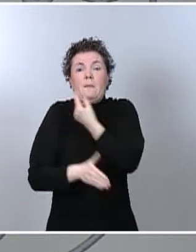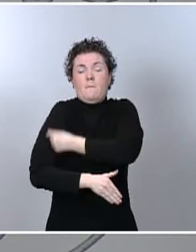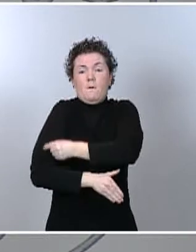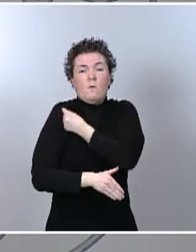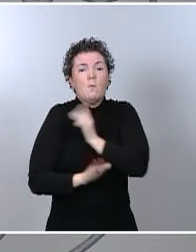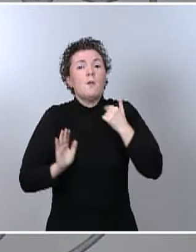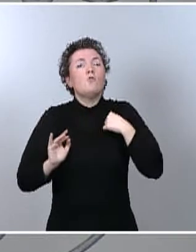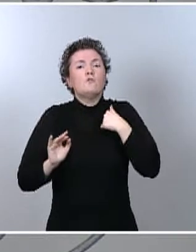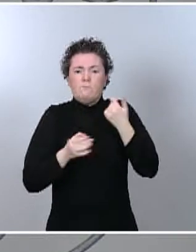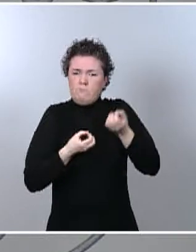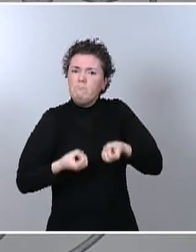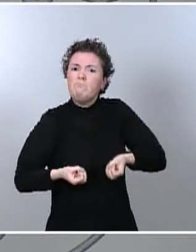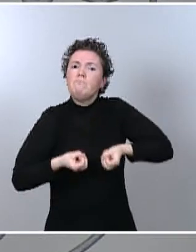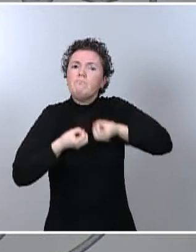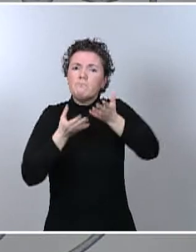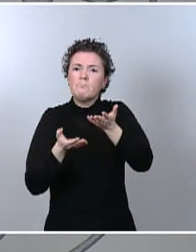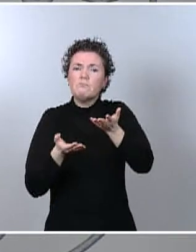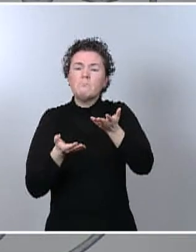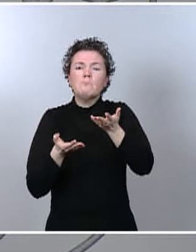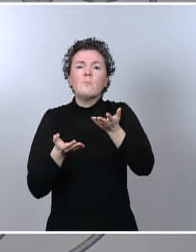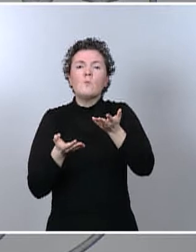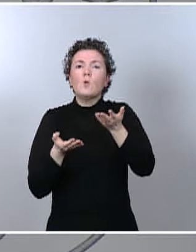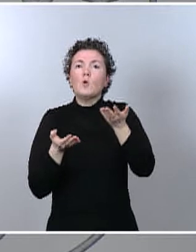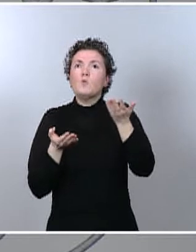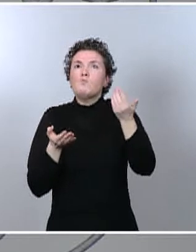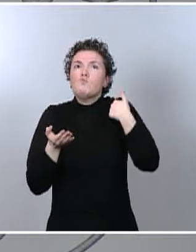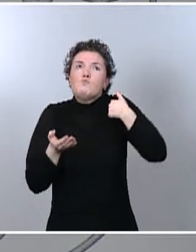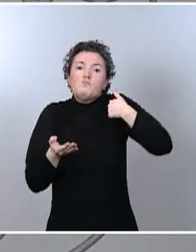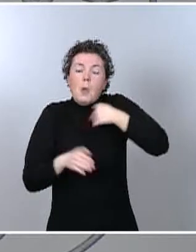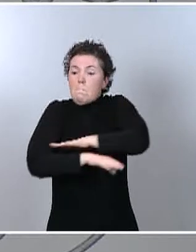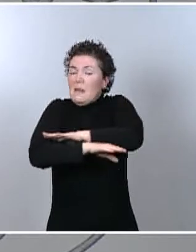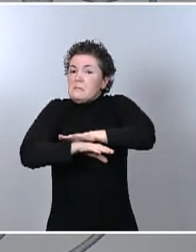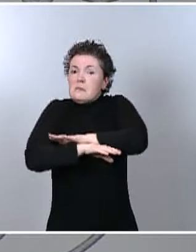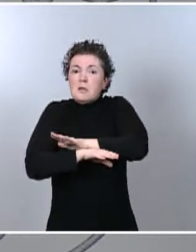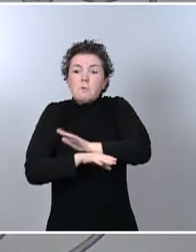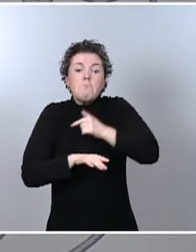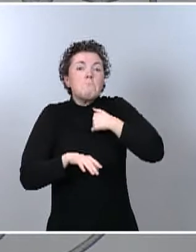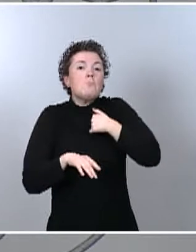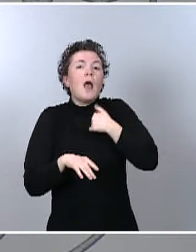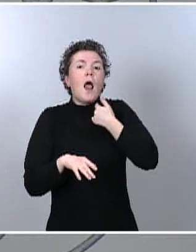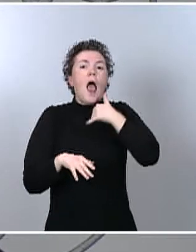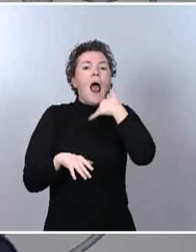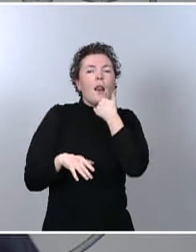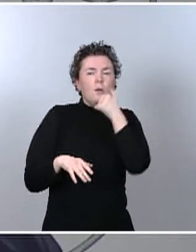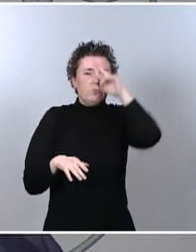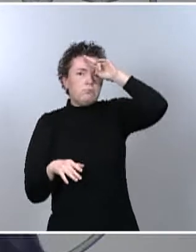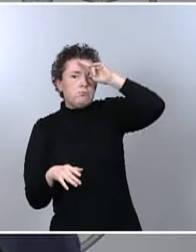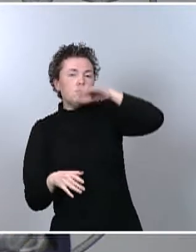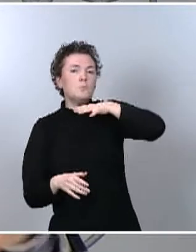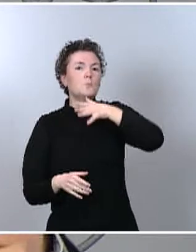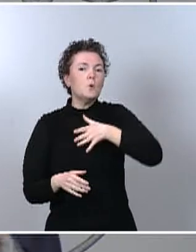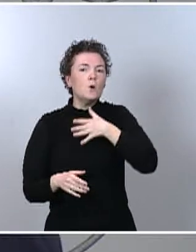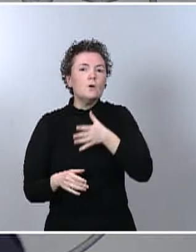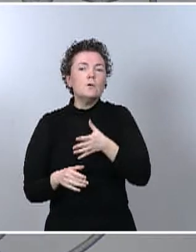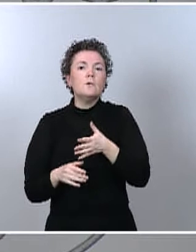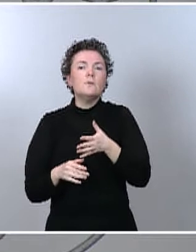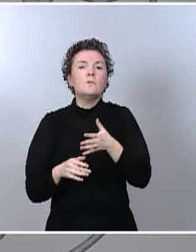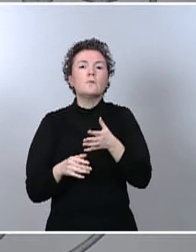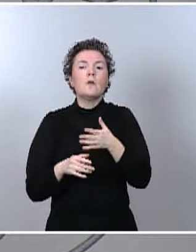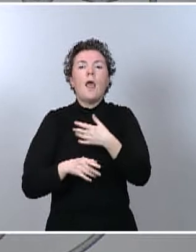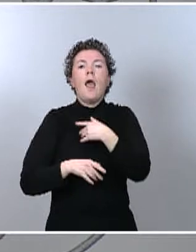recibido una segunda entrega regular de dosis de BioNTech Pfizer, son unos días especiales, está iniciándose este proceso de